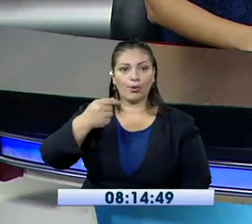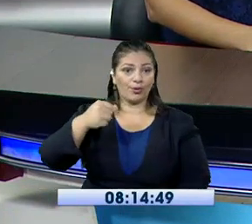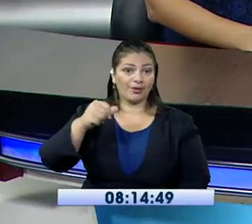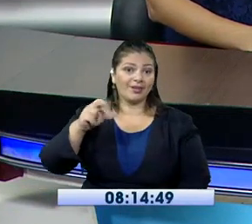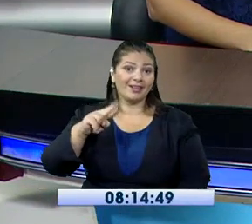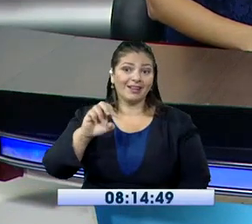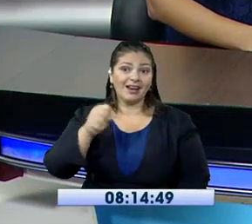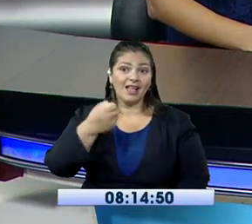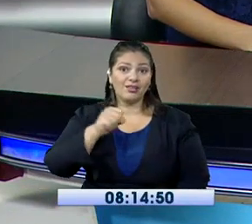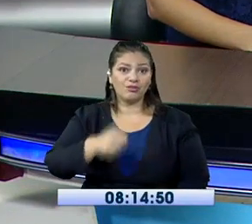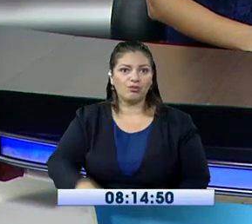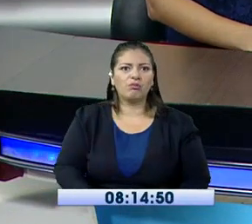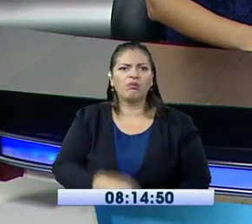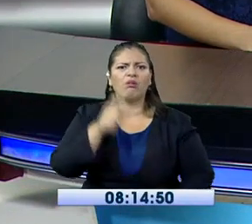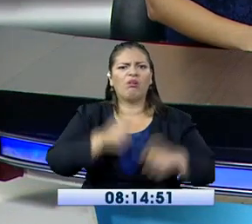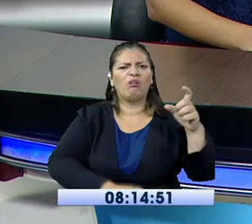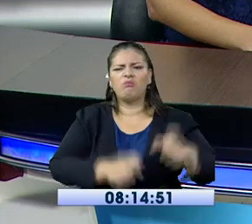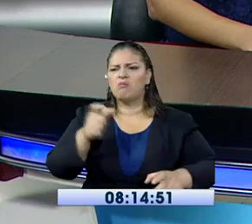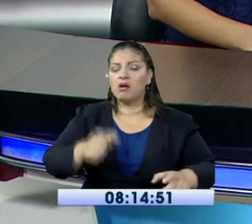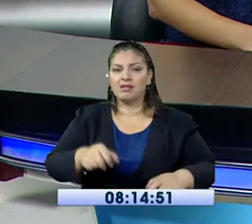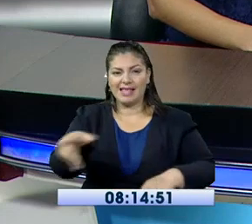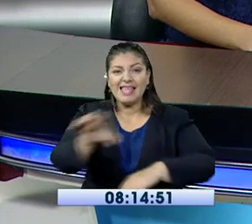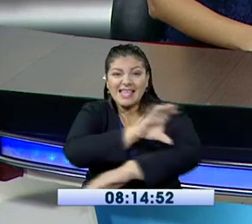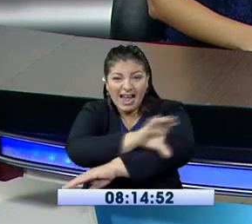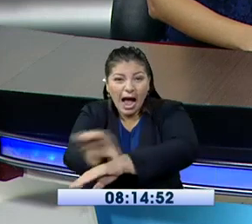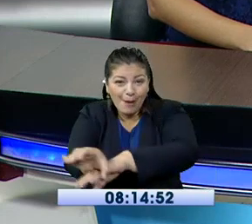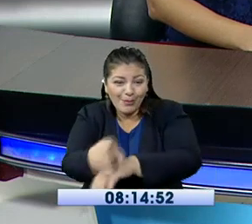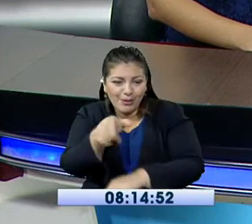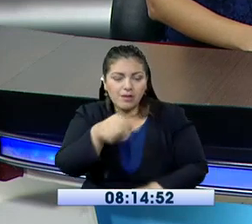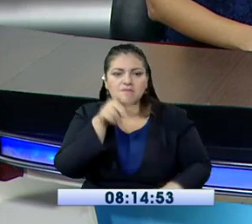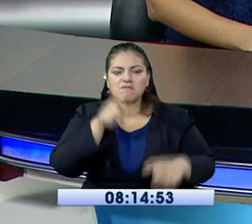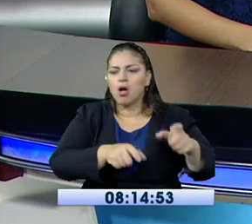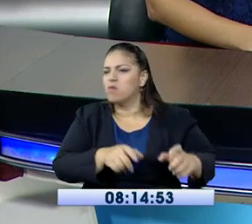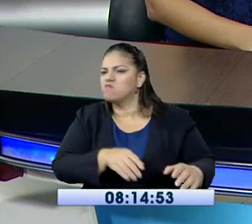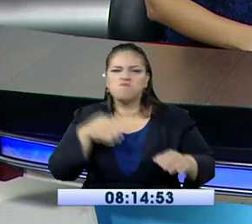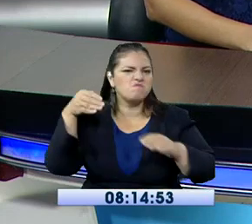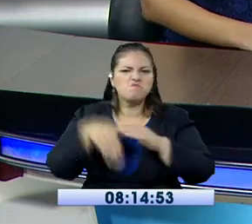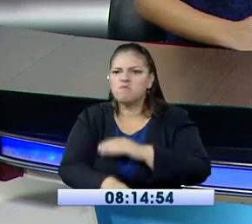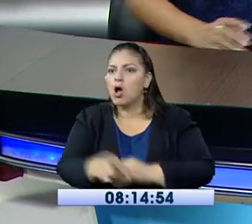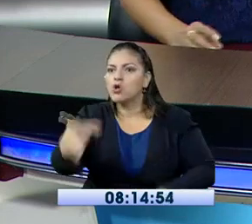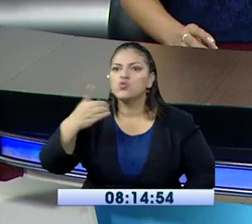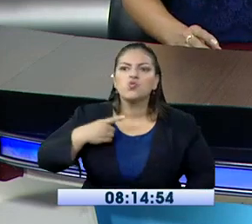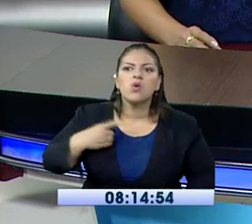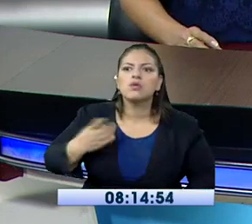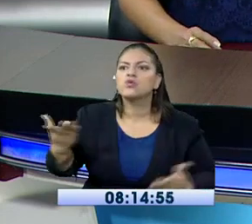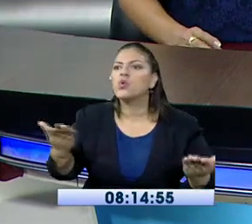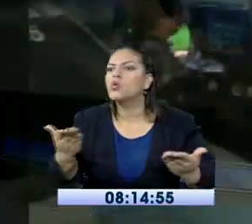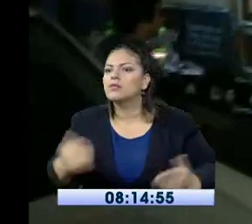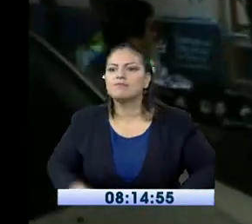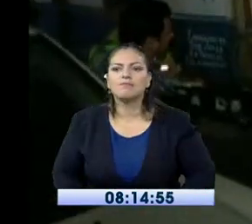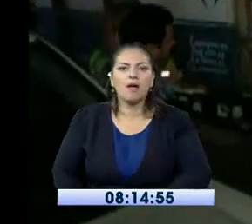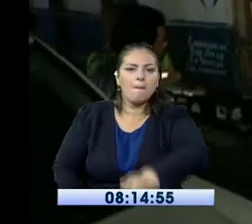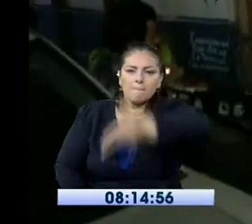chanchos. Durante el robo, en medio de la balacera, hirieron al dueño de los porcinos.